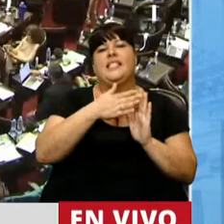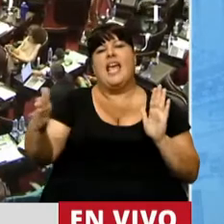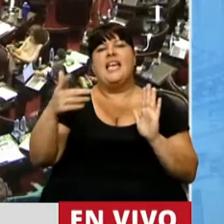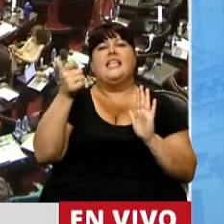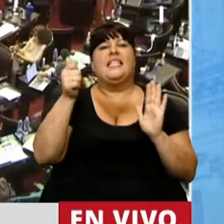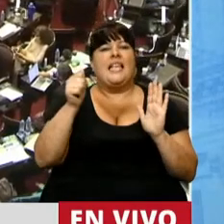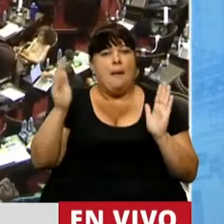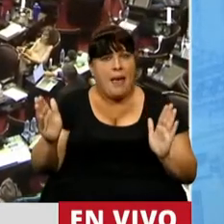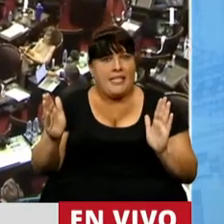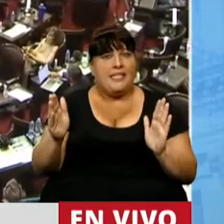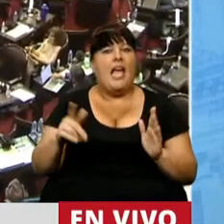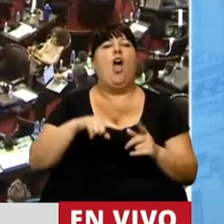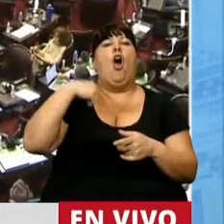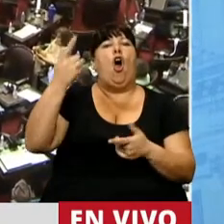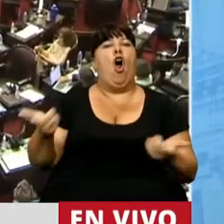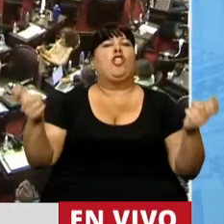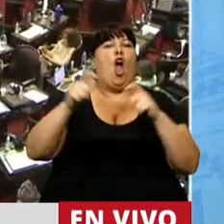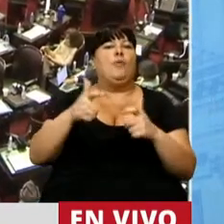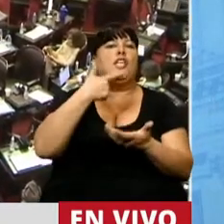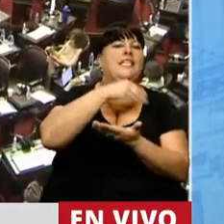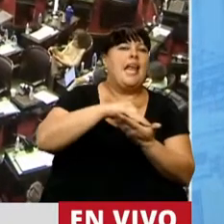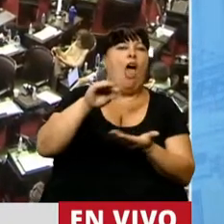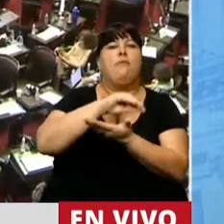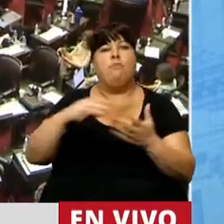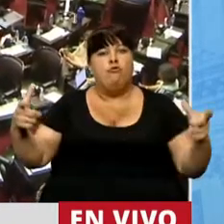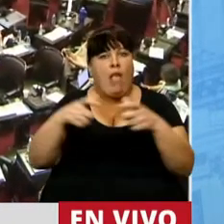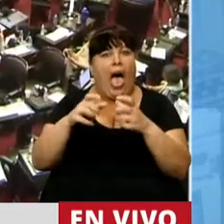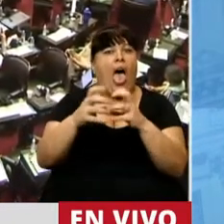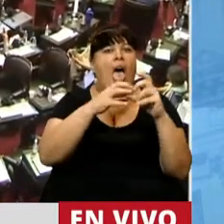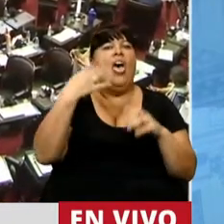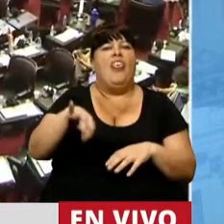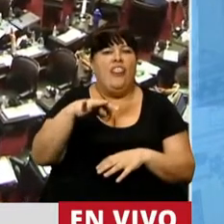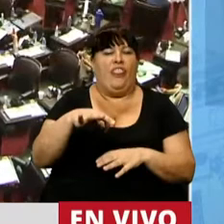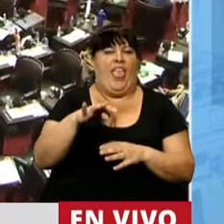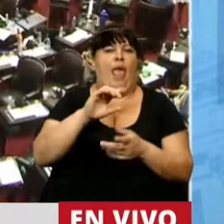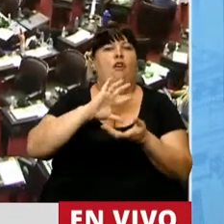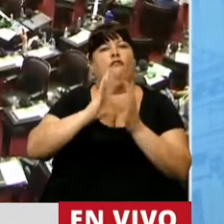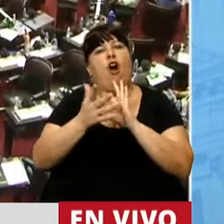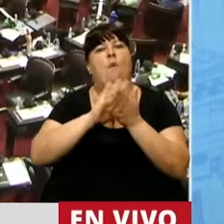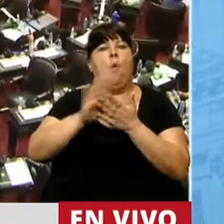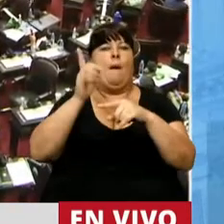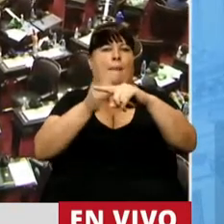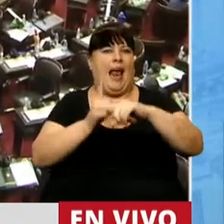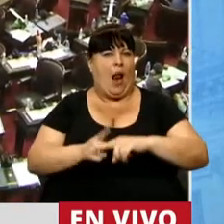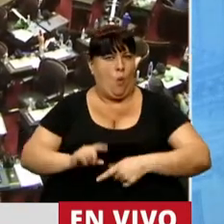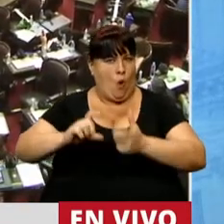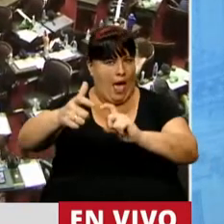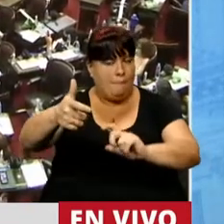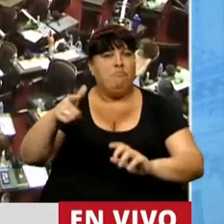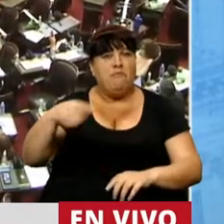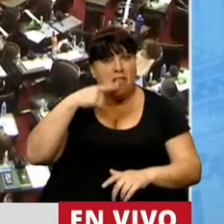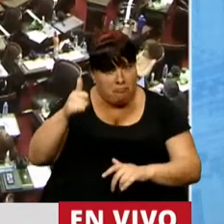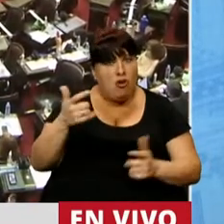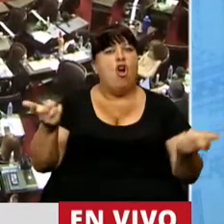de 6 meses una nueva comisión bicameral tenía que dar una nueva fórmula. Bueno, aquí ya se ha dicho,